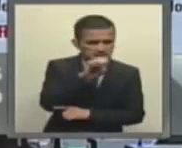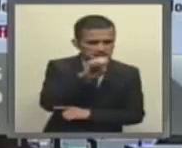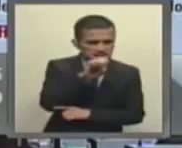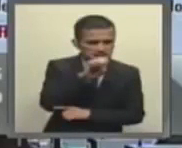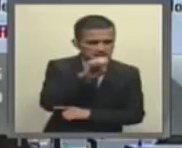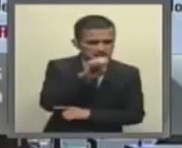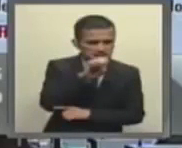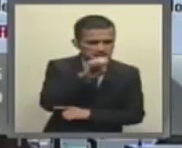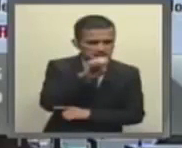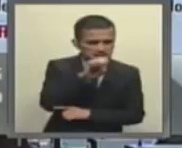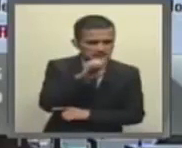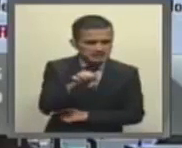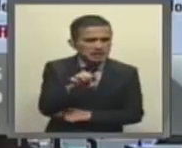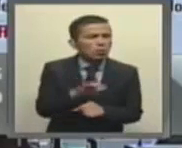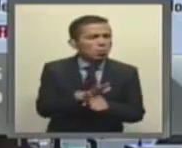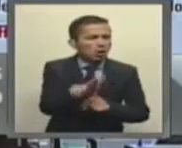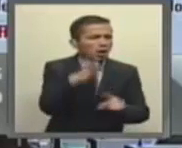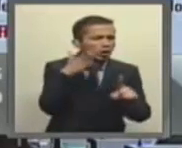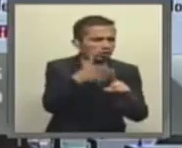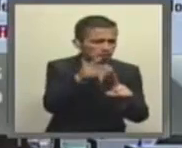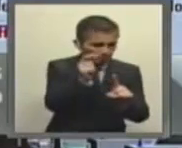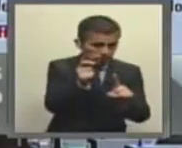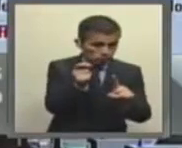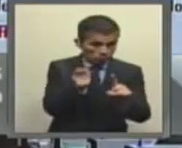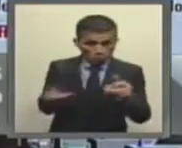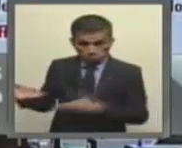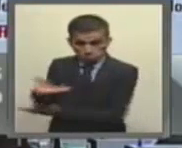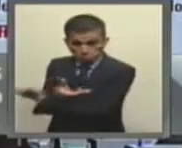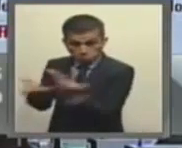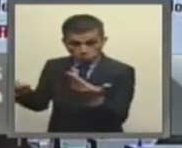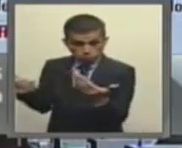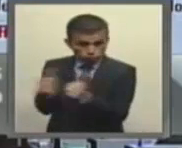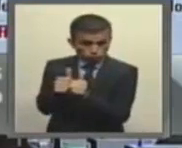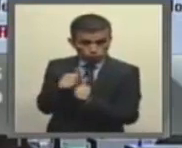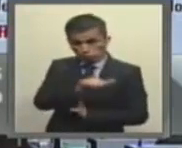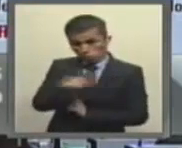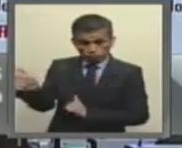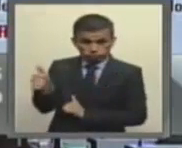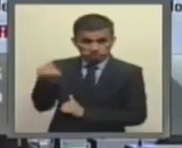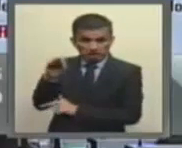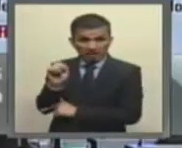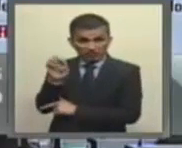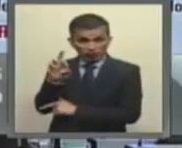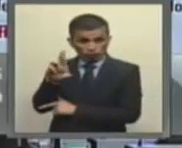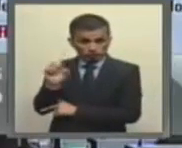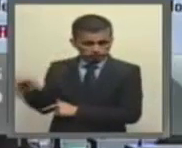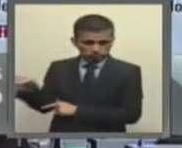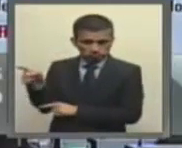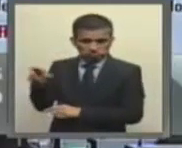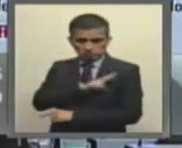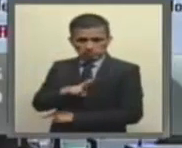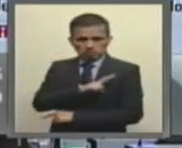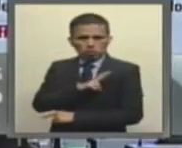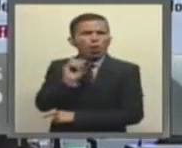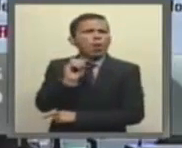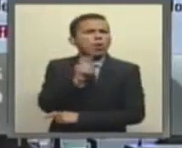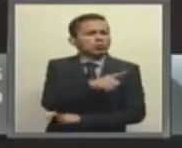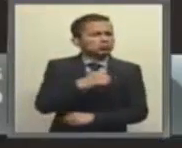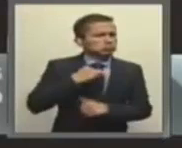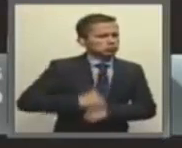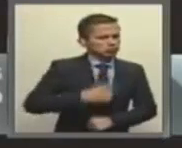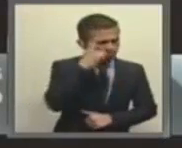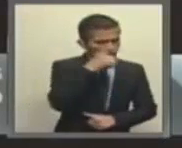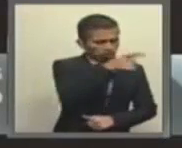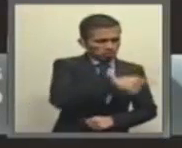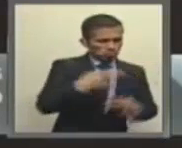Pensioniste? ¿Entrar en el remolino comercial junto con las demás Afores o administrar de manera eficiente los ahorros de